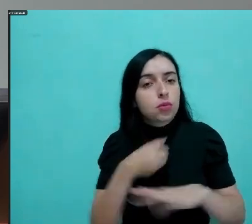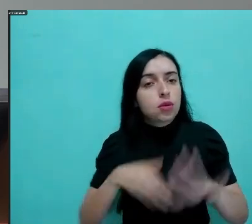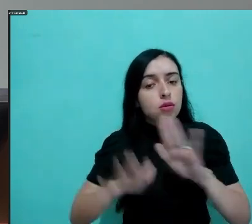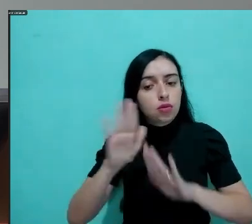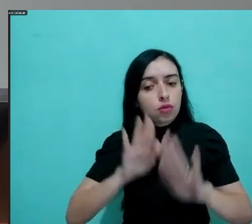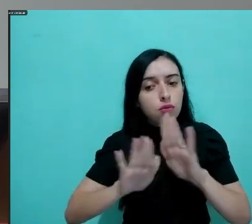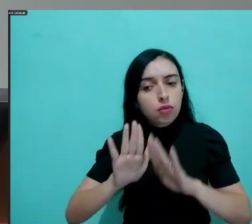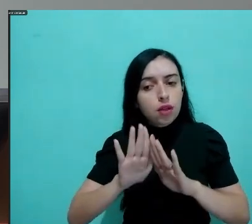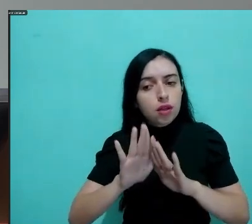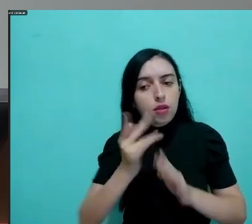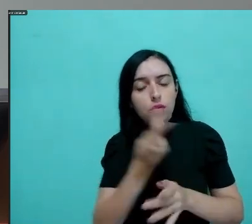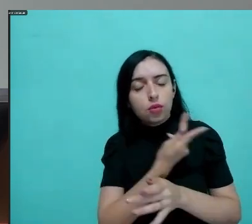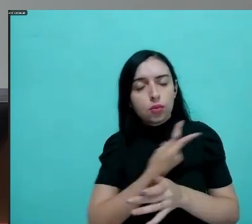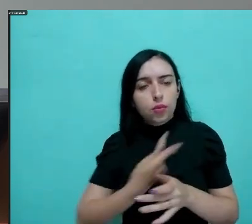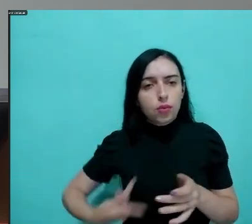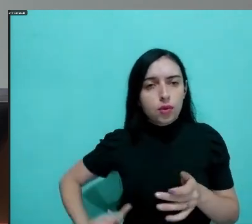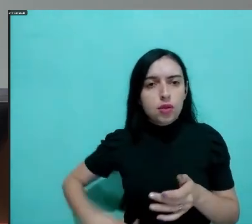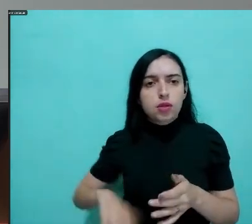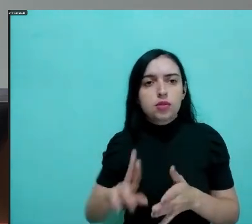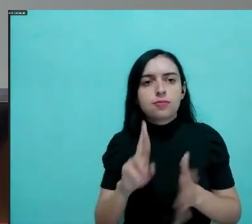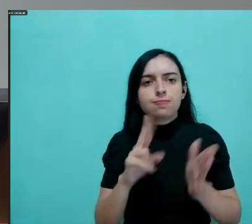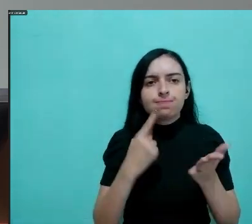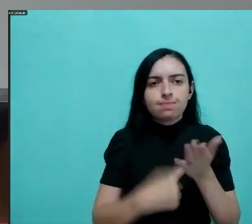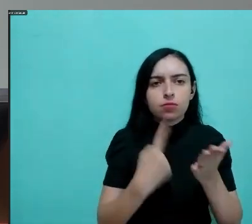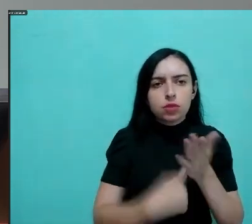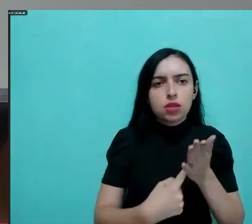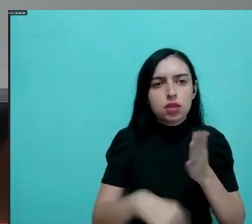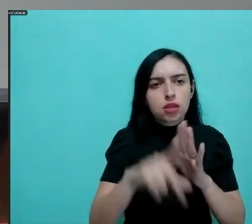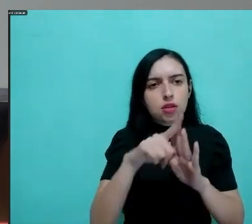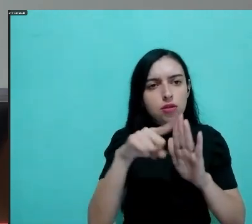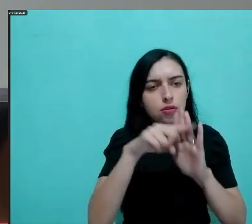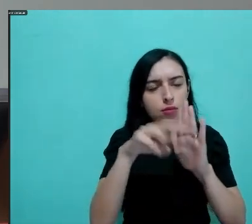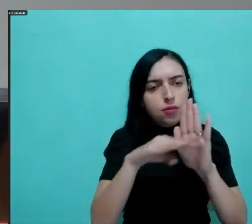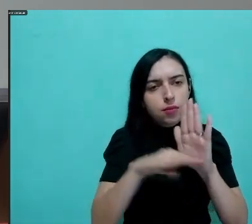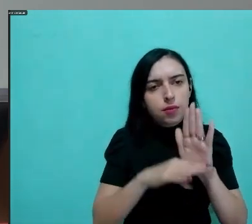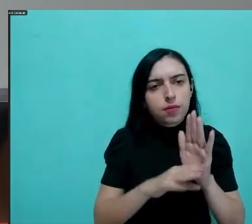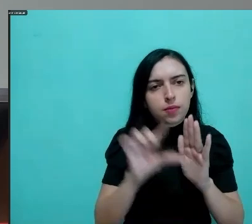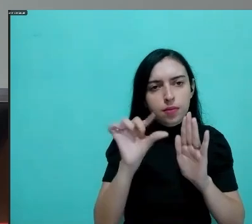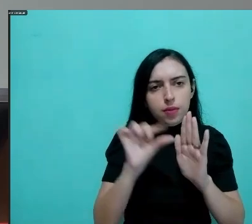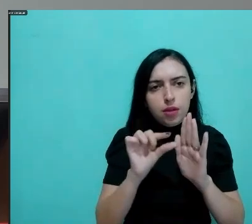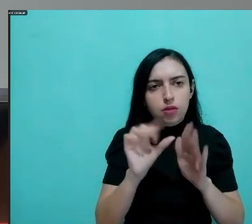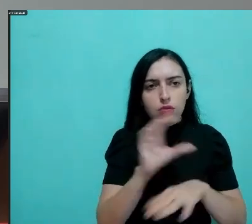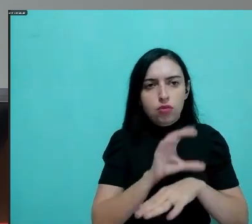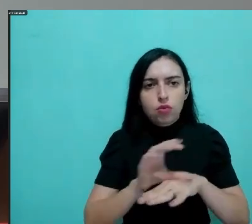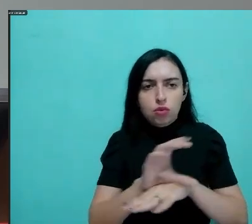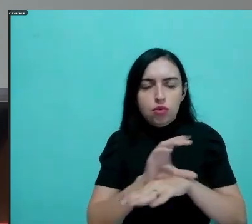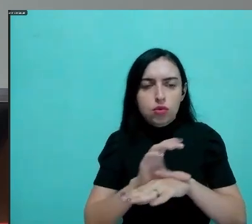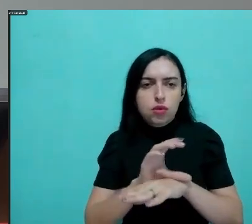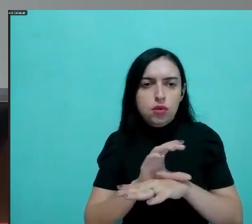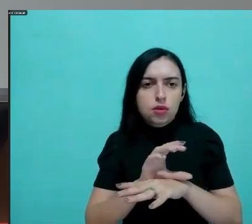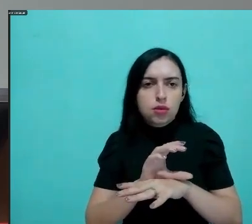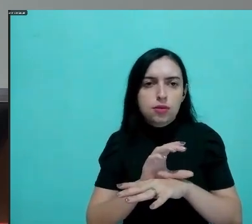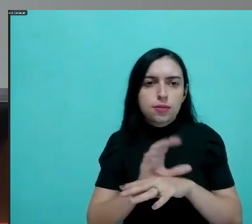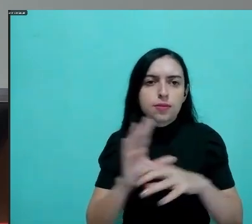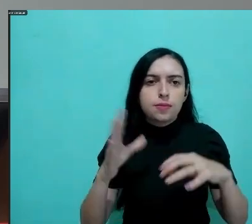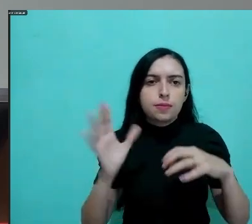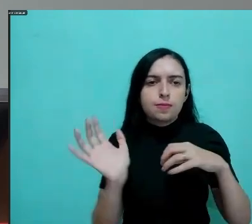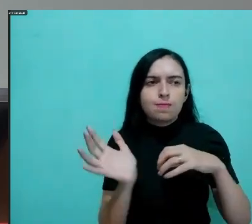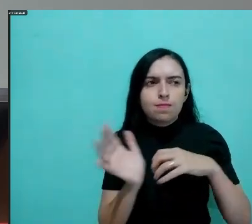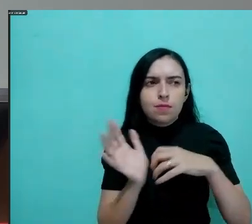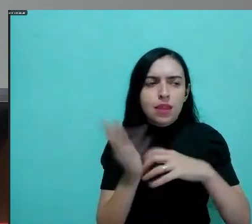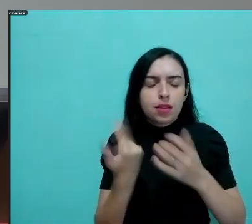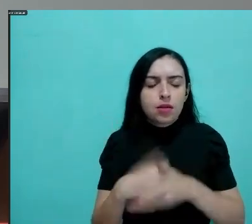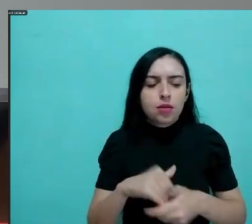y para garantizar el estatuto de menor constitucional del Parlamento, progresivamente el